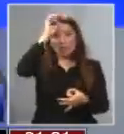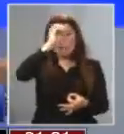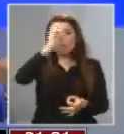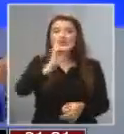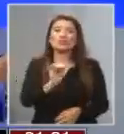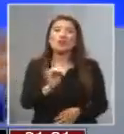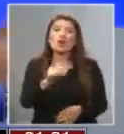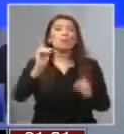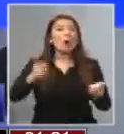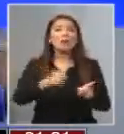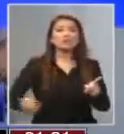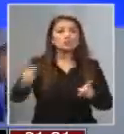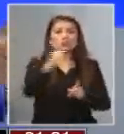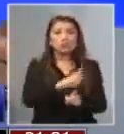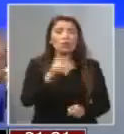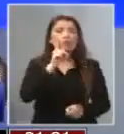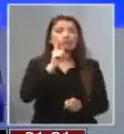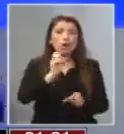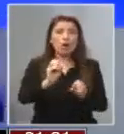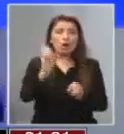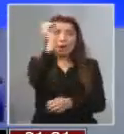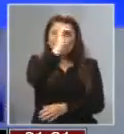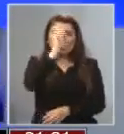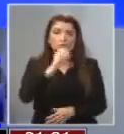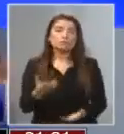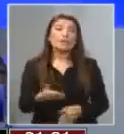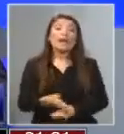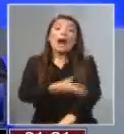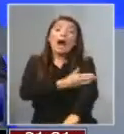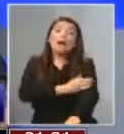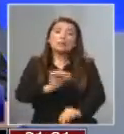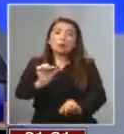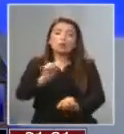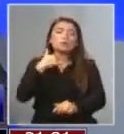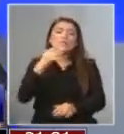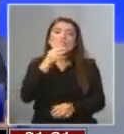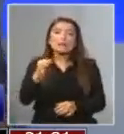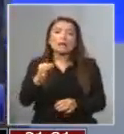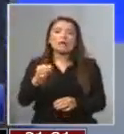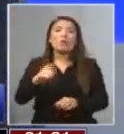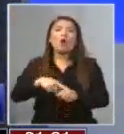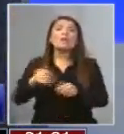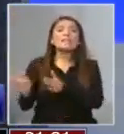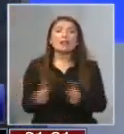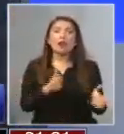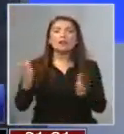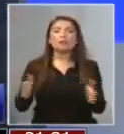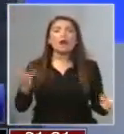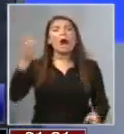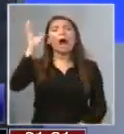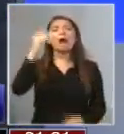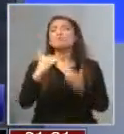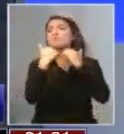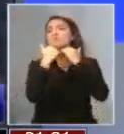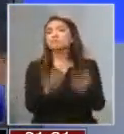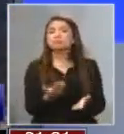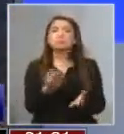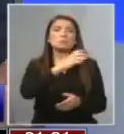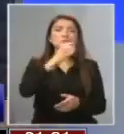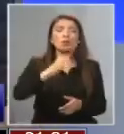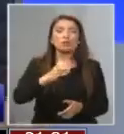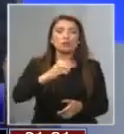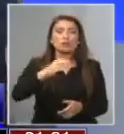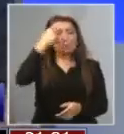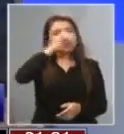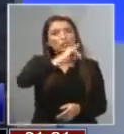época, poco antes, la gente, los expertos decían, es que esta es la generación que no está ni ahí, que no le importa, cuyo emblema es el Chino Río, ¿no? Sí. Pero sin embargo, en